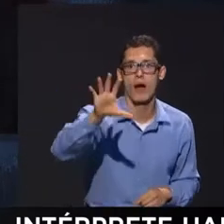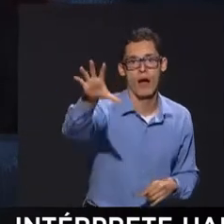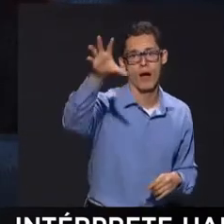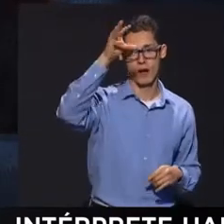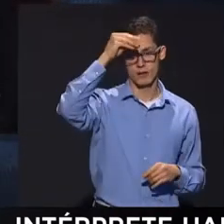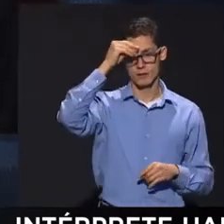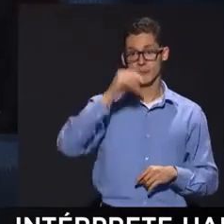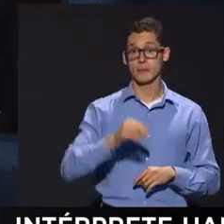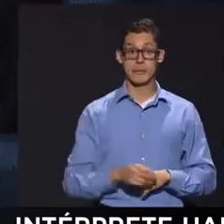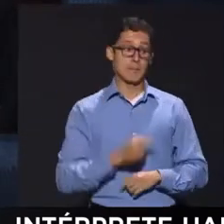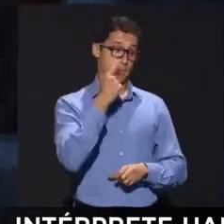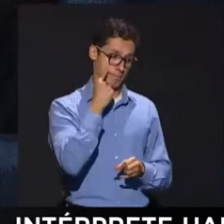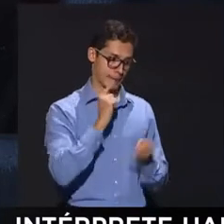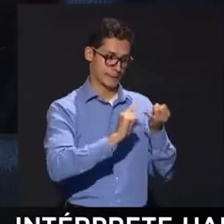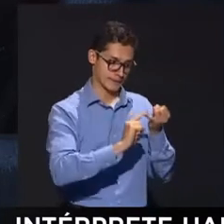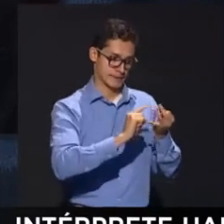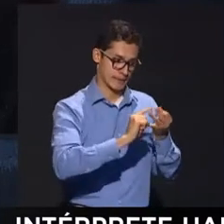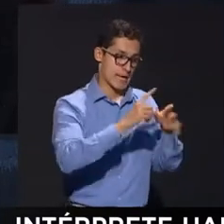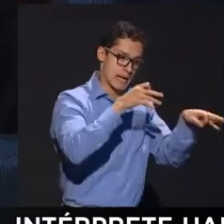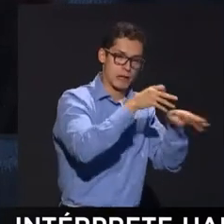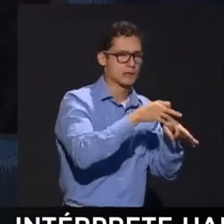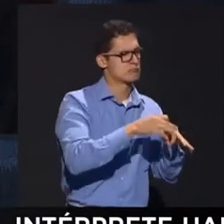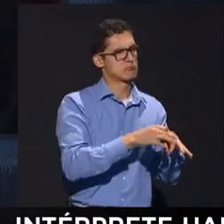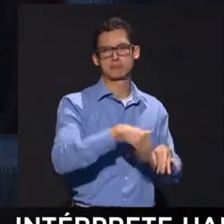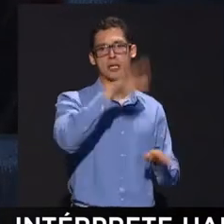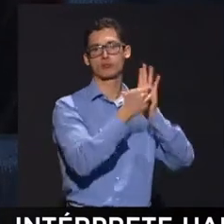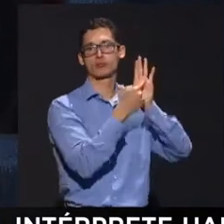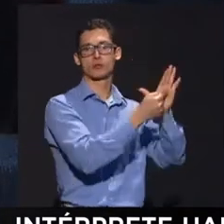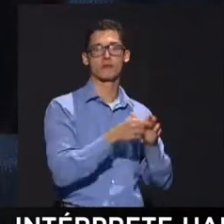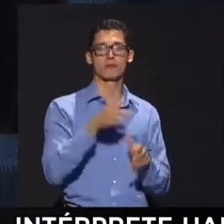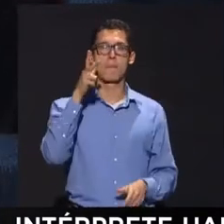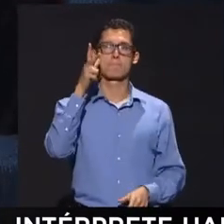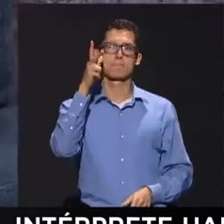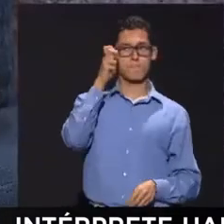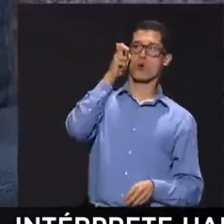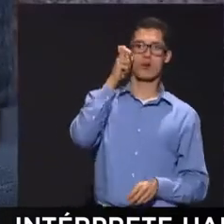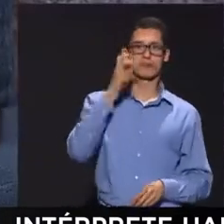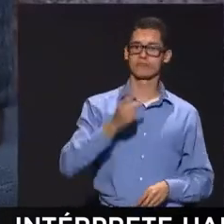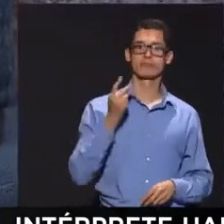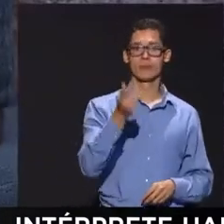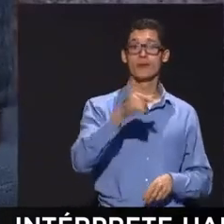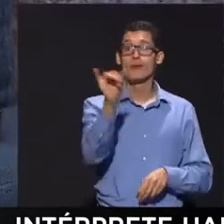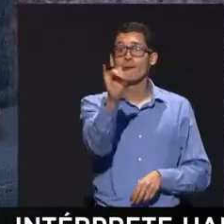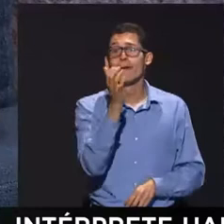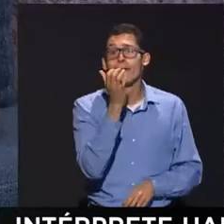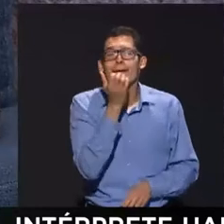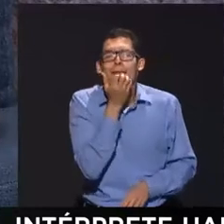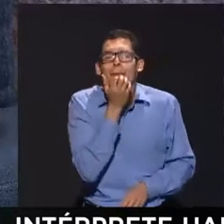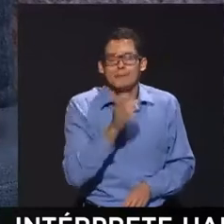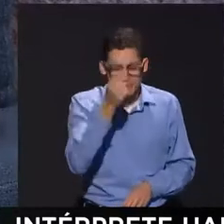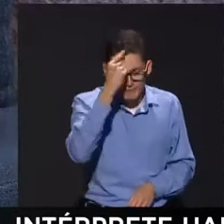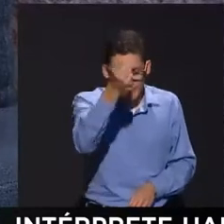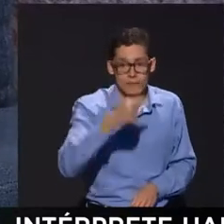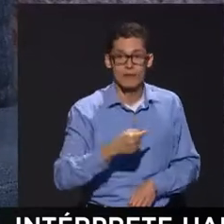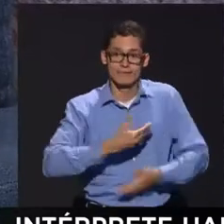pasa, por ejemplo, cuando nosotros vemos a los bebés cómo empiezan a caminar. Ellos comienzan a caminar porque nos ven caminar a nosotros, ¿cierto? Entonces